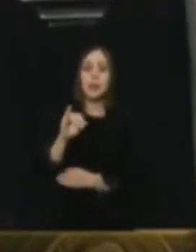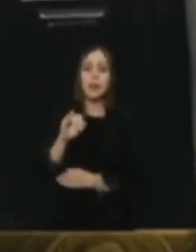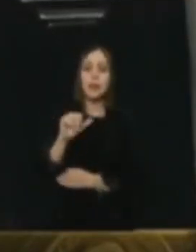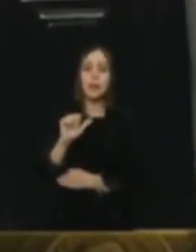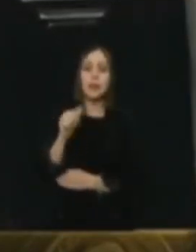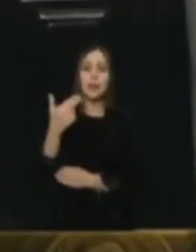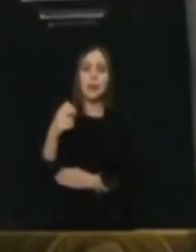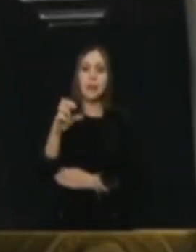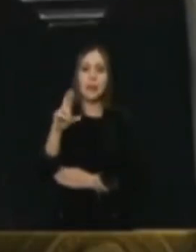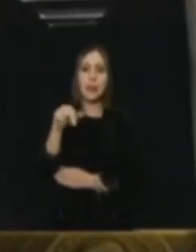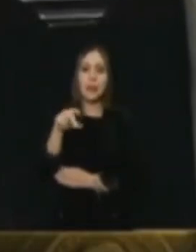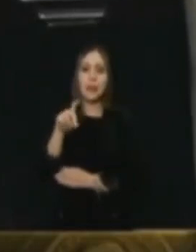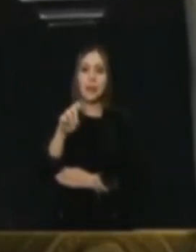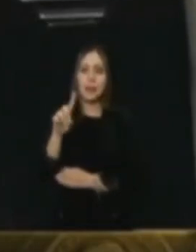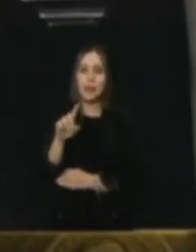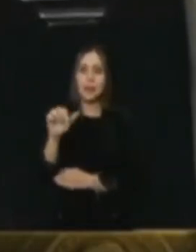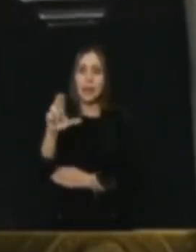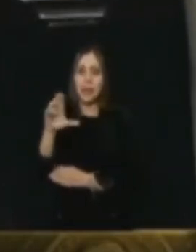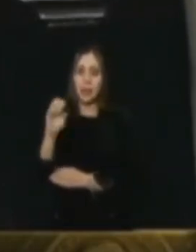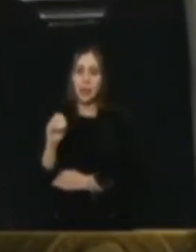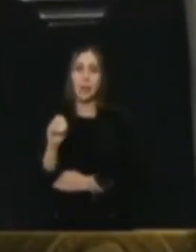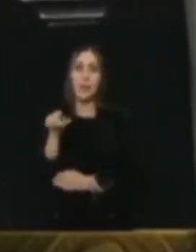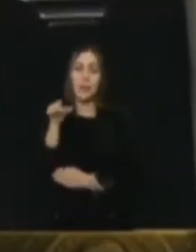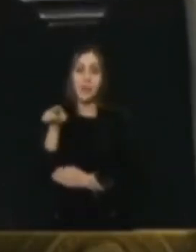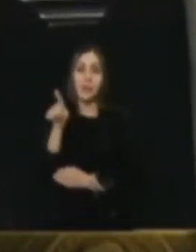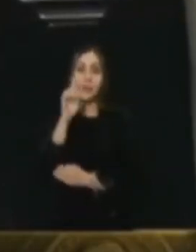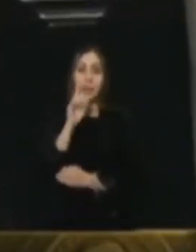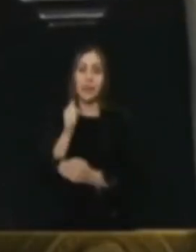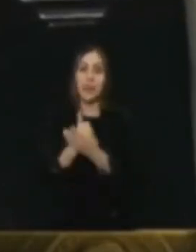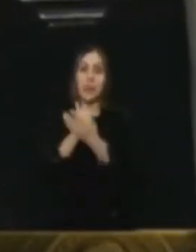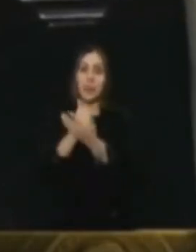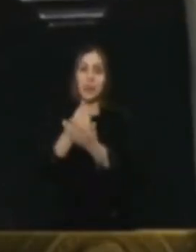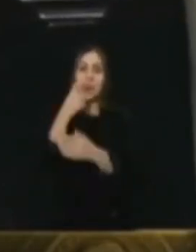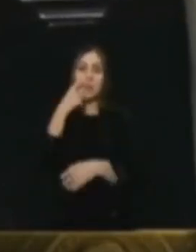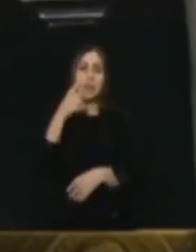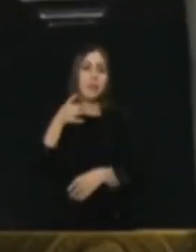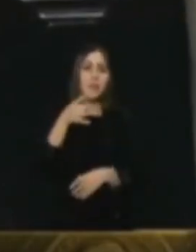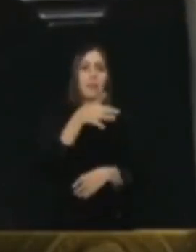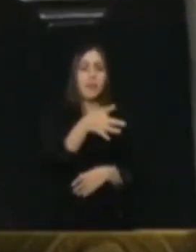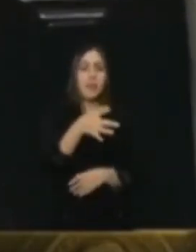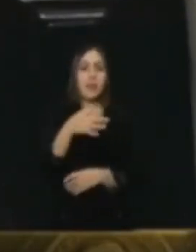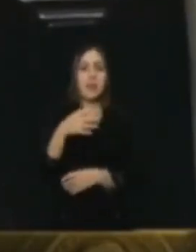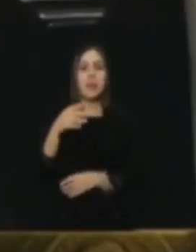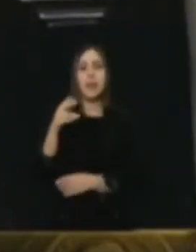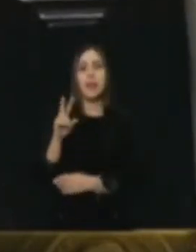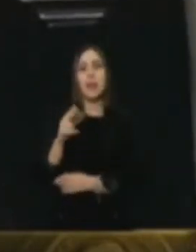Hernández Zarco, quien ayudó a derrocar a Huerta. En